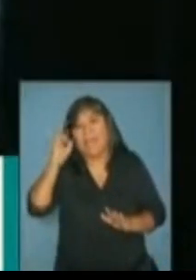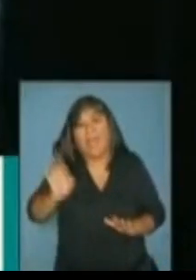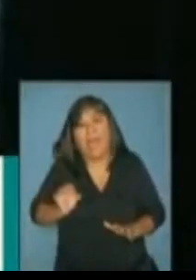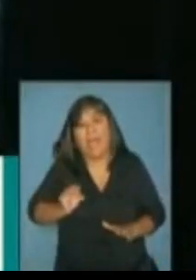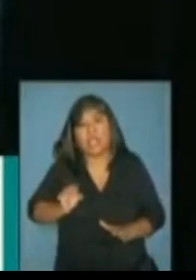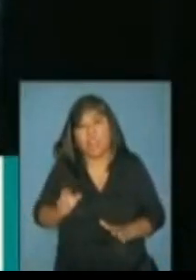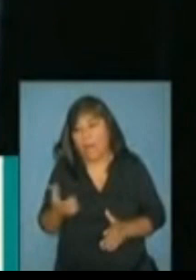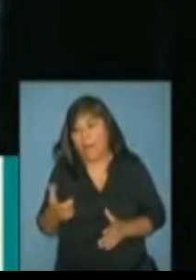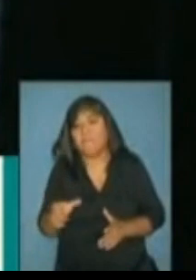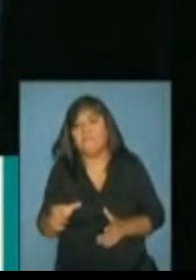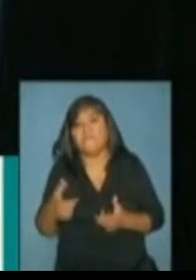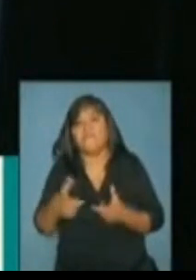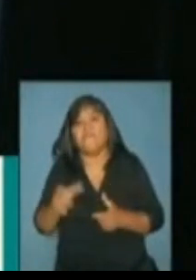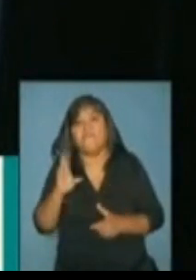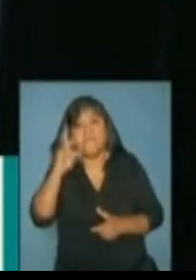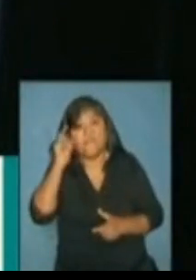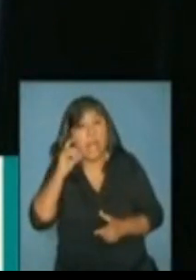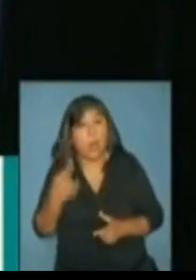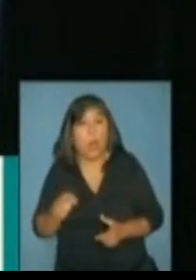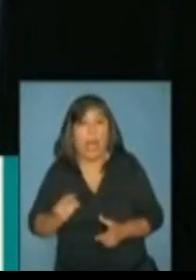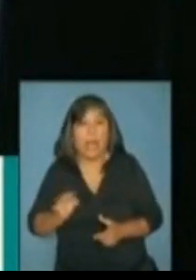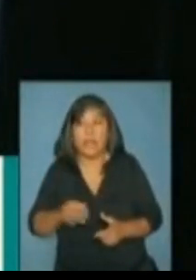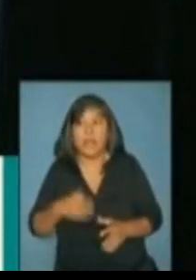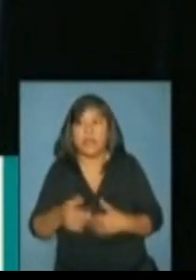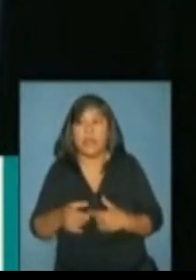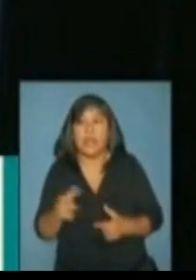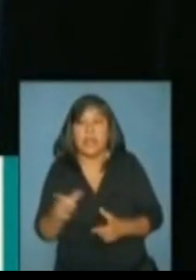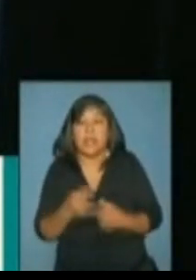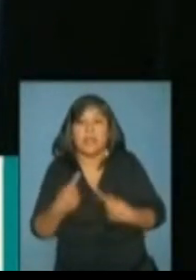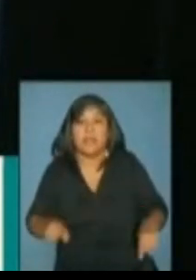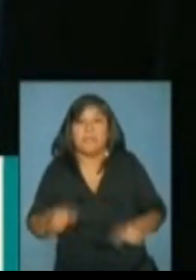sostener? Mira, yo creo que estamos en contacto